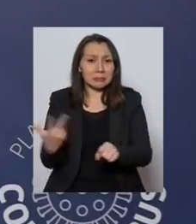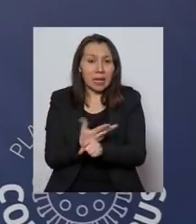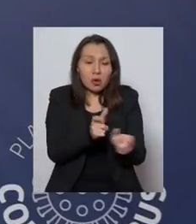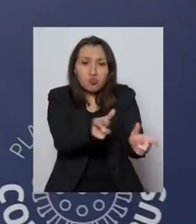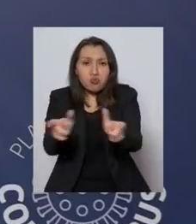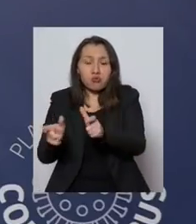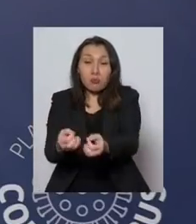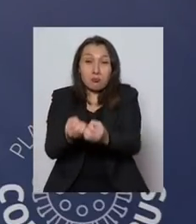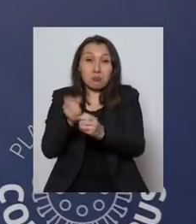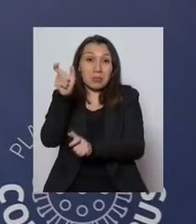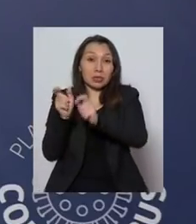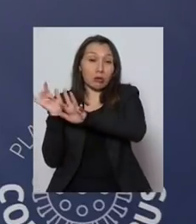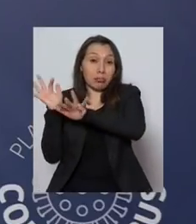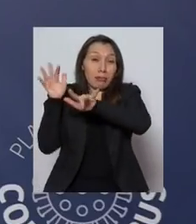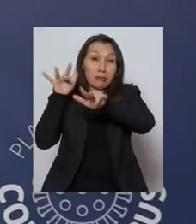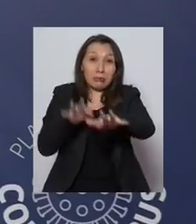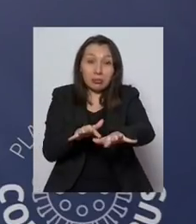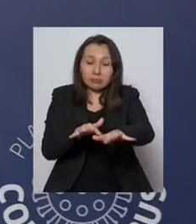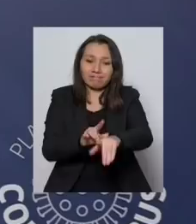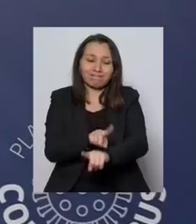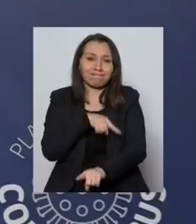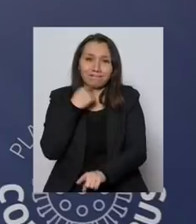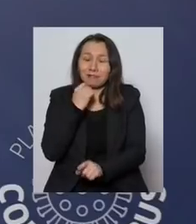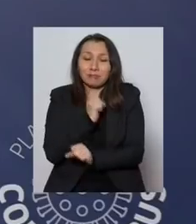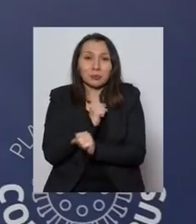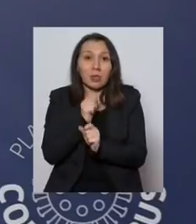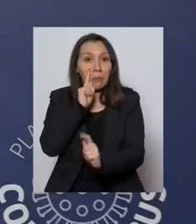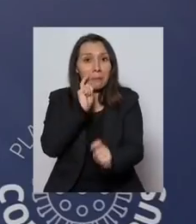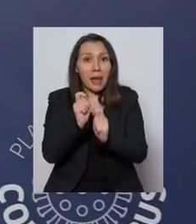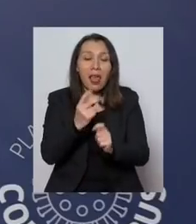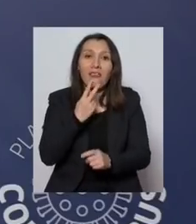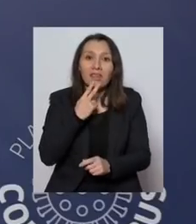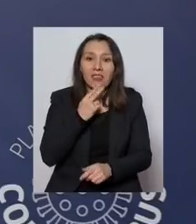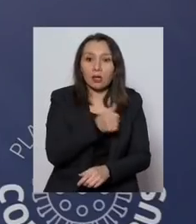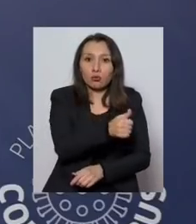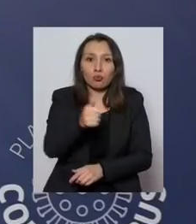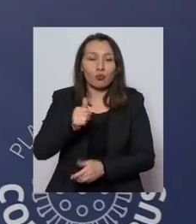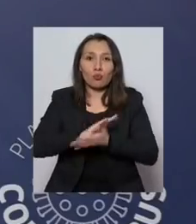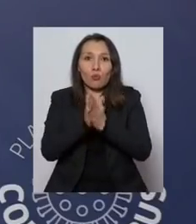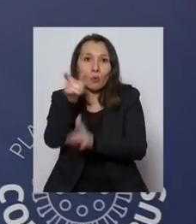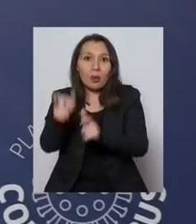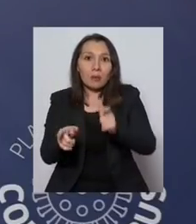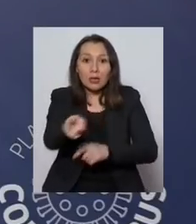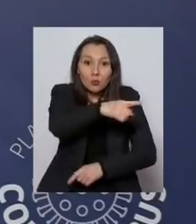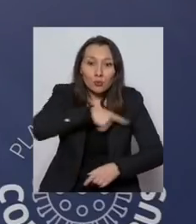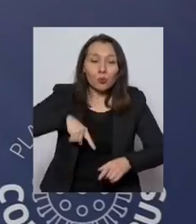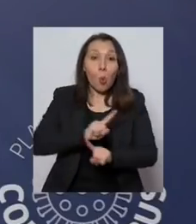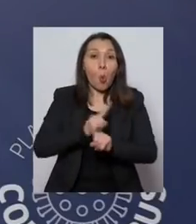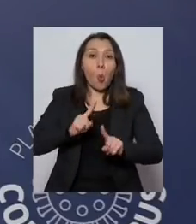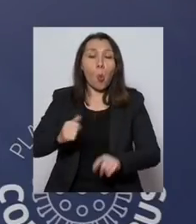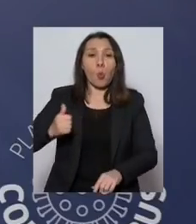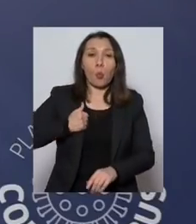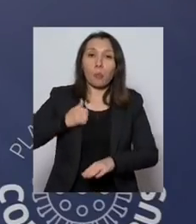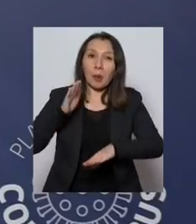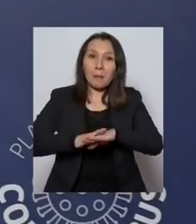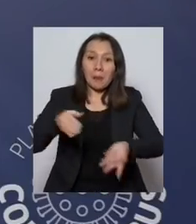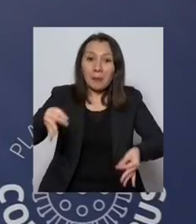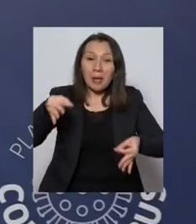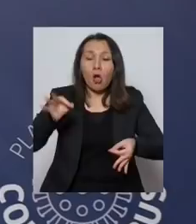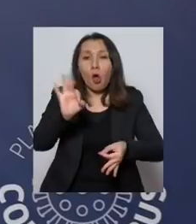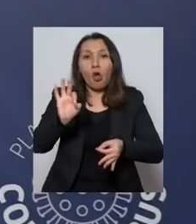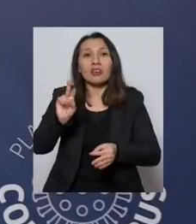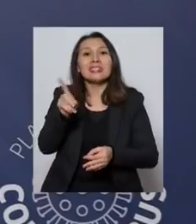La aglomeración de personas pone en riesgo la vida de todos. El no cumplir con los permisos o